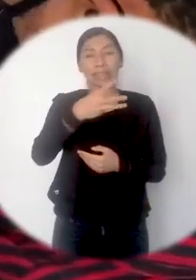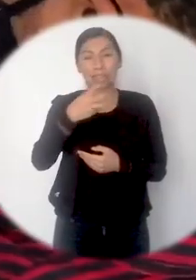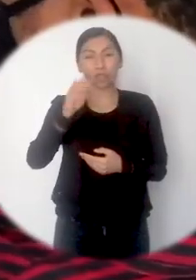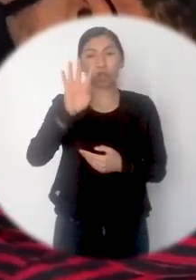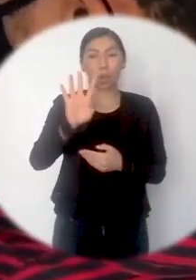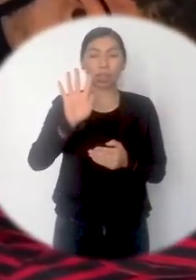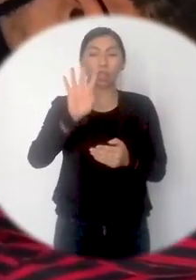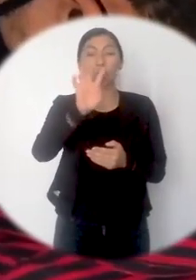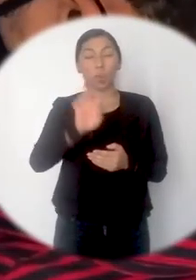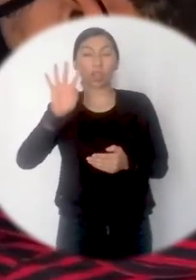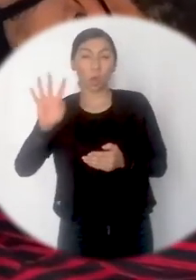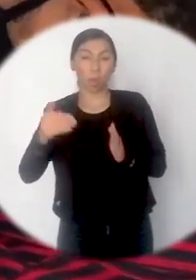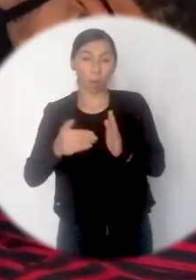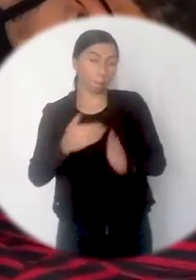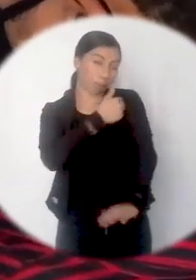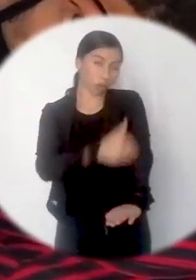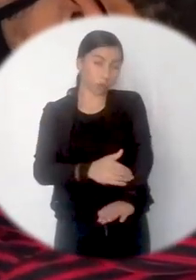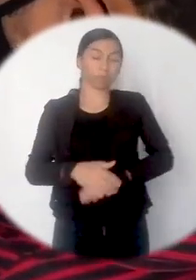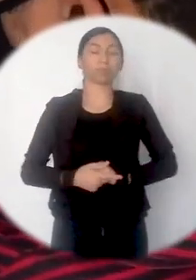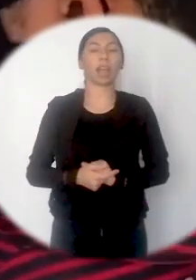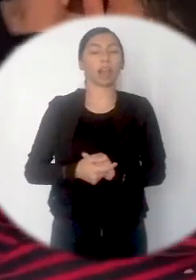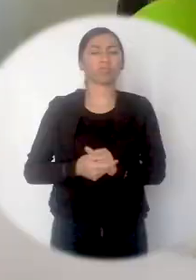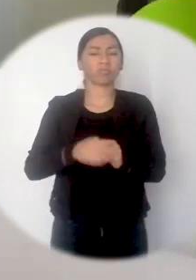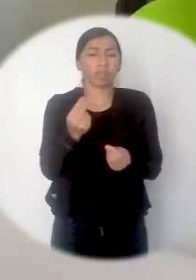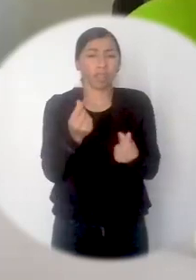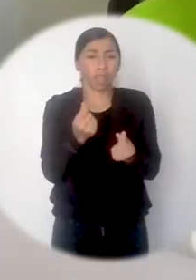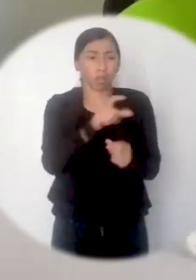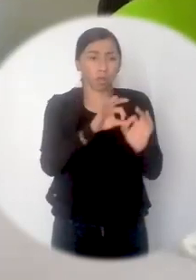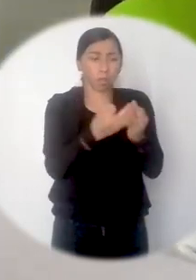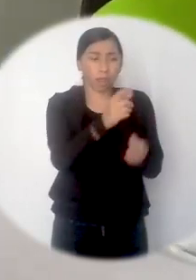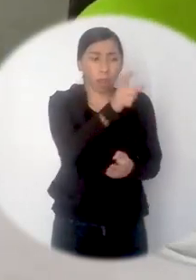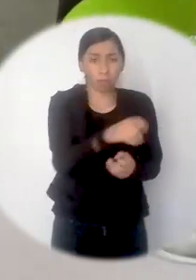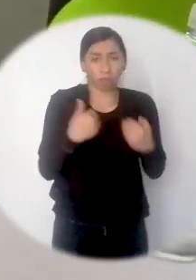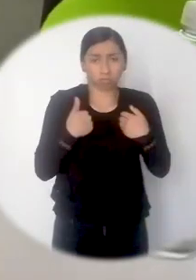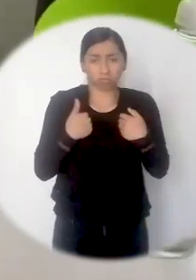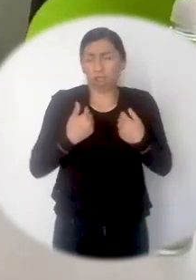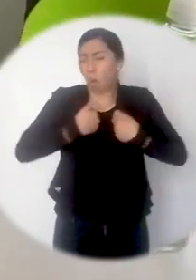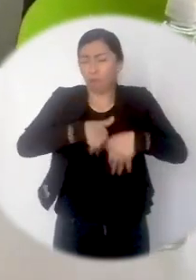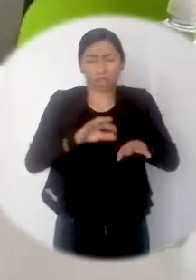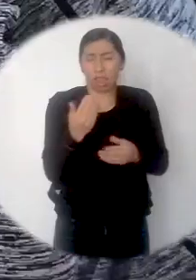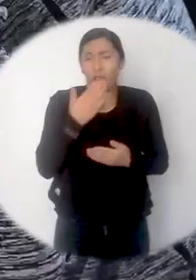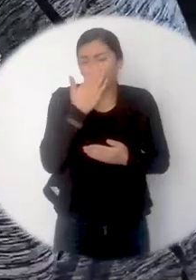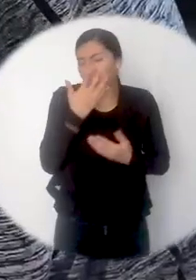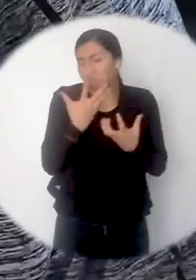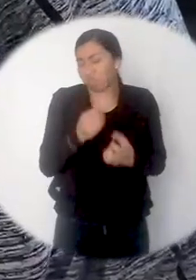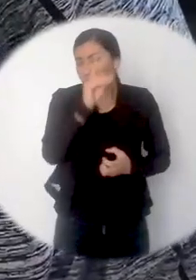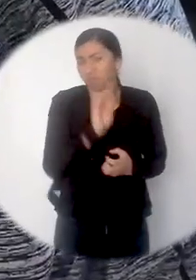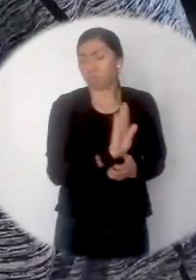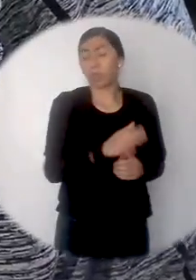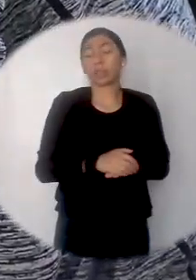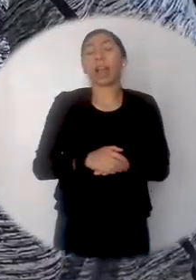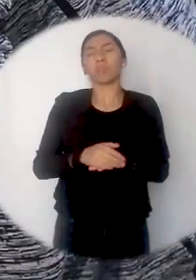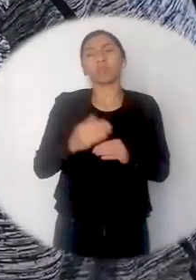de 394 millones de pesos. Estos dineros de libre destinación para las víctimas y sus familias llegan para reparar los